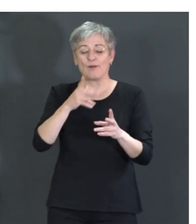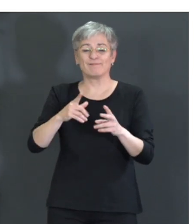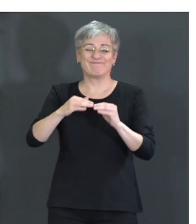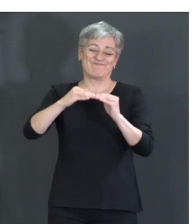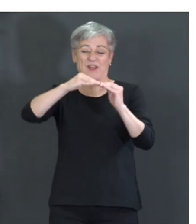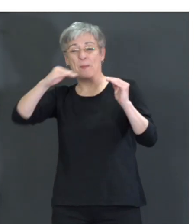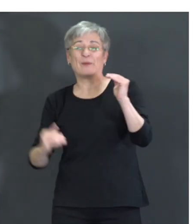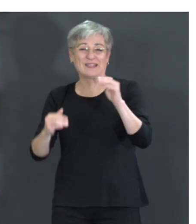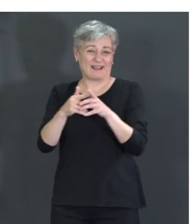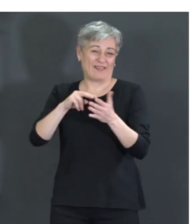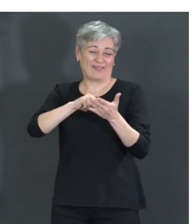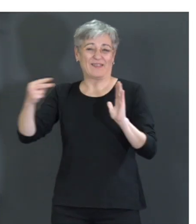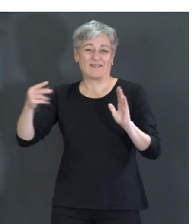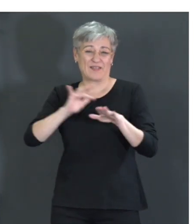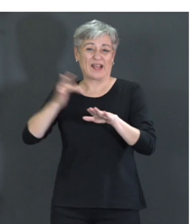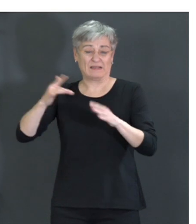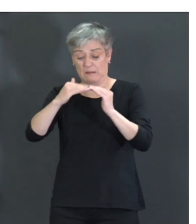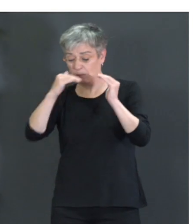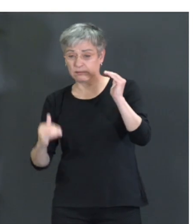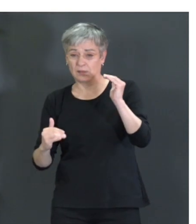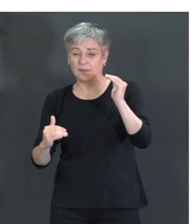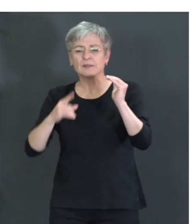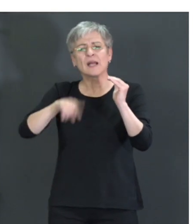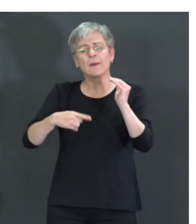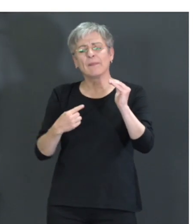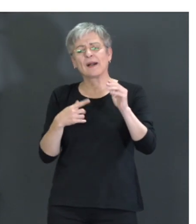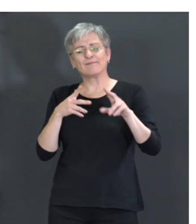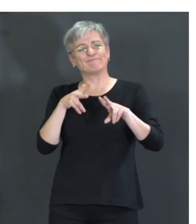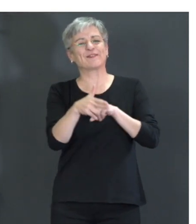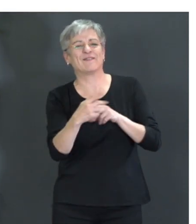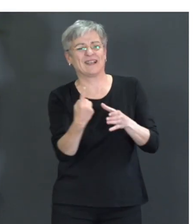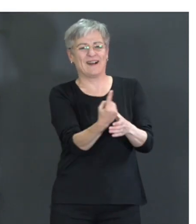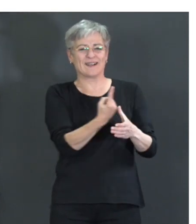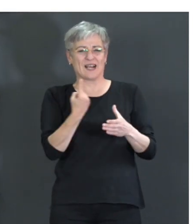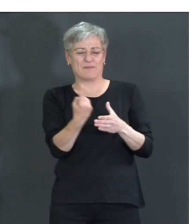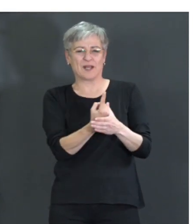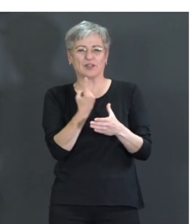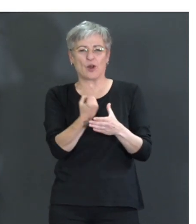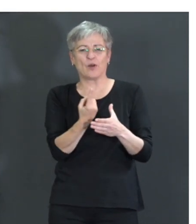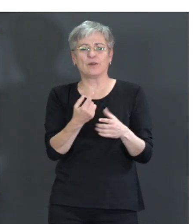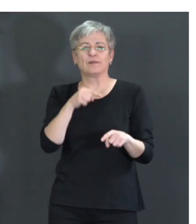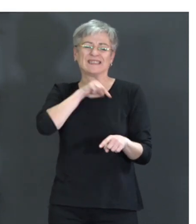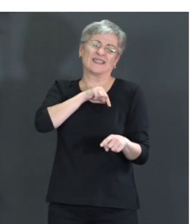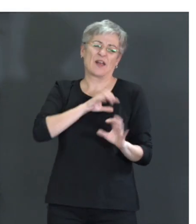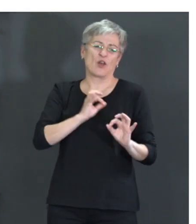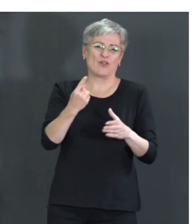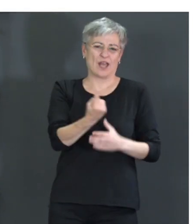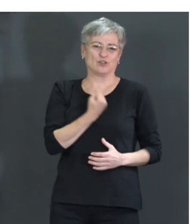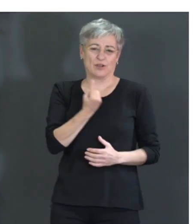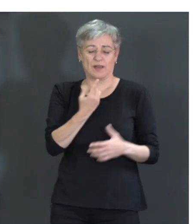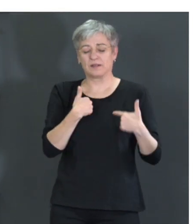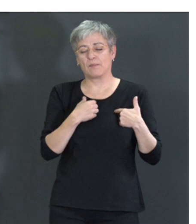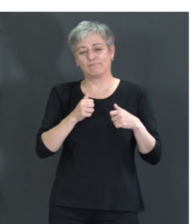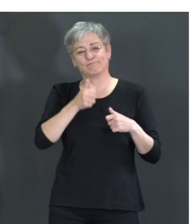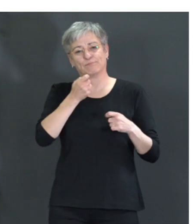brecha digital, para también reducir el aislamiento y la sensación de soledad. Y